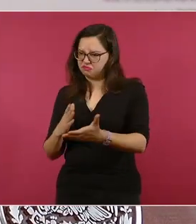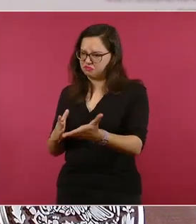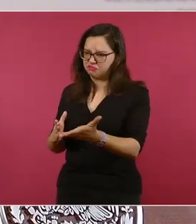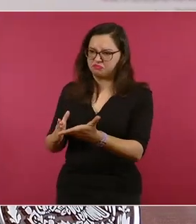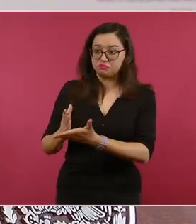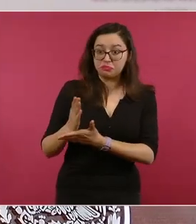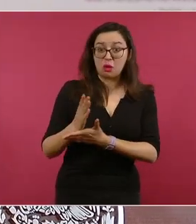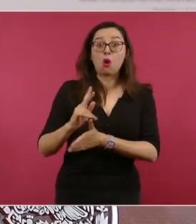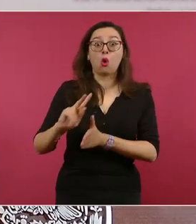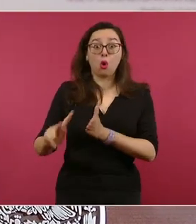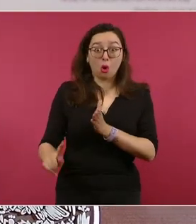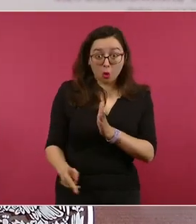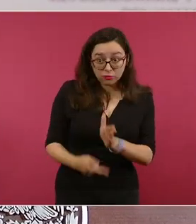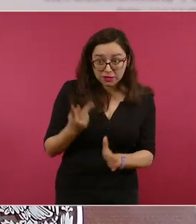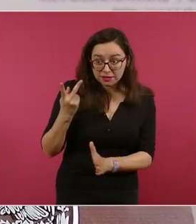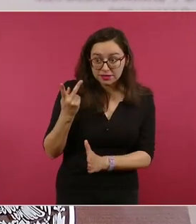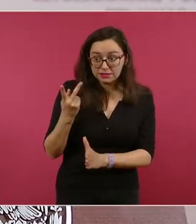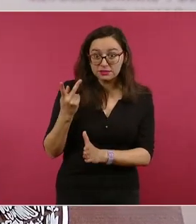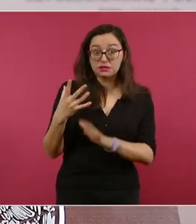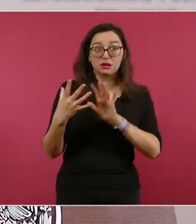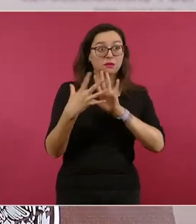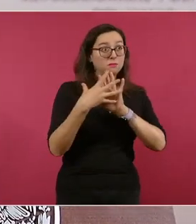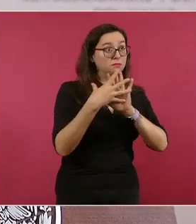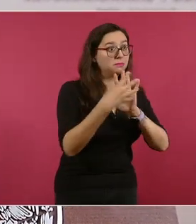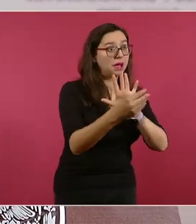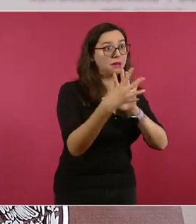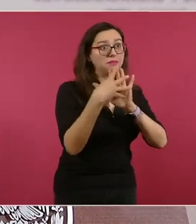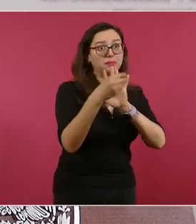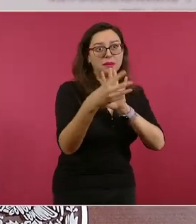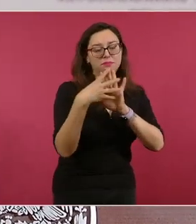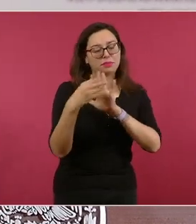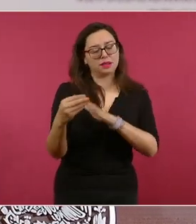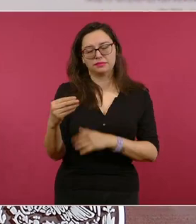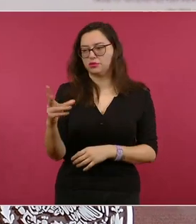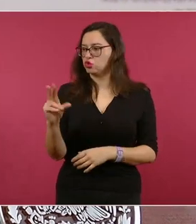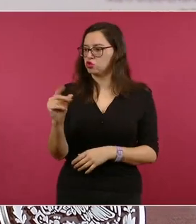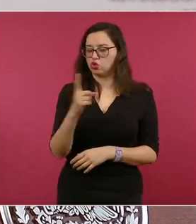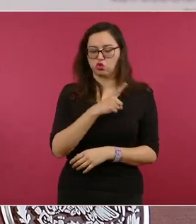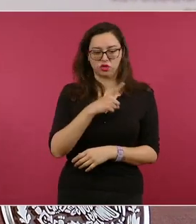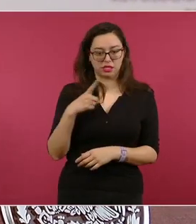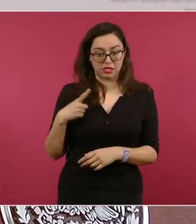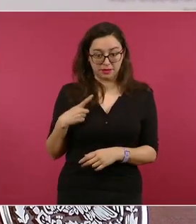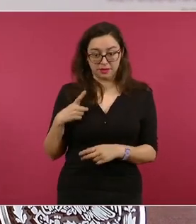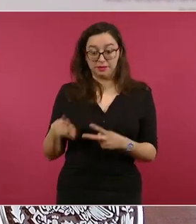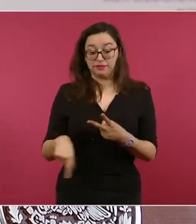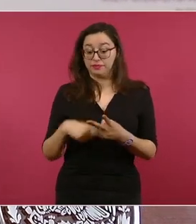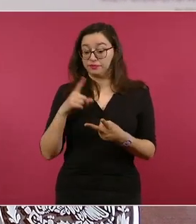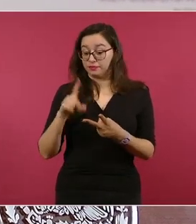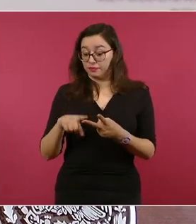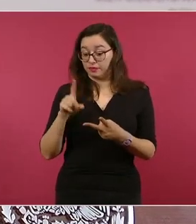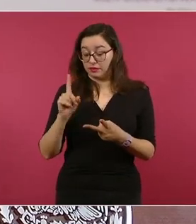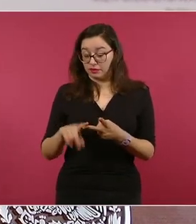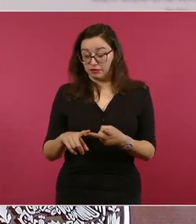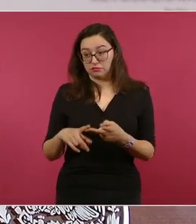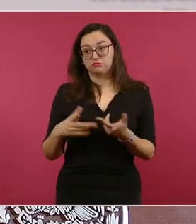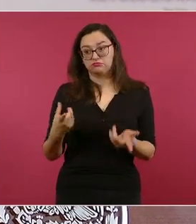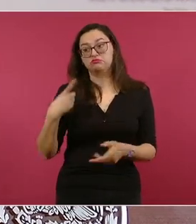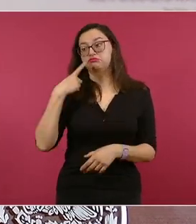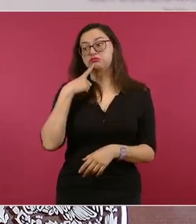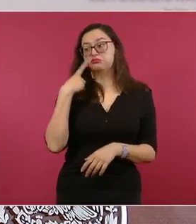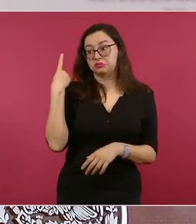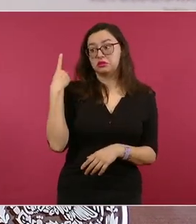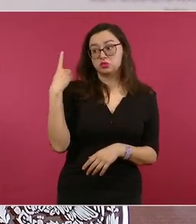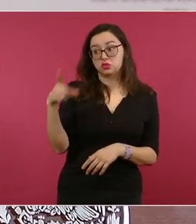denunciar el agravio a México, a su personal diplomático